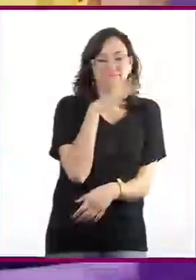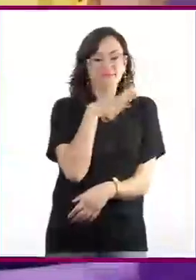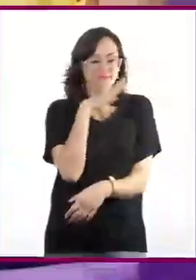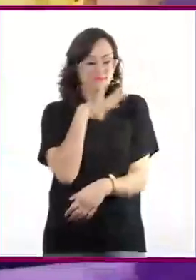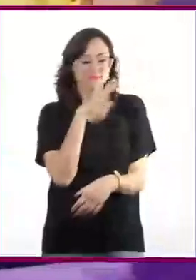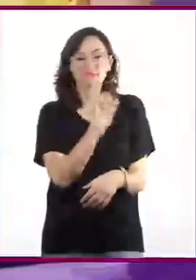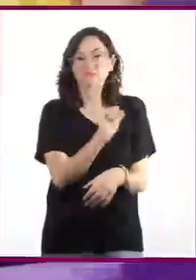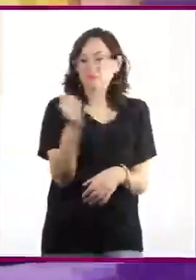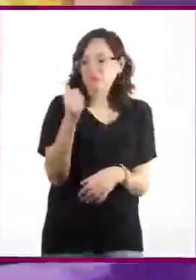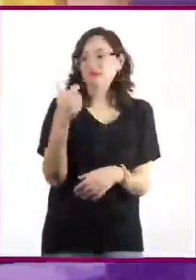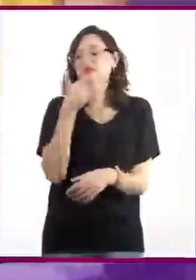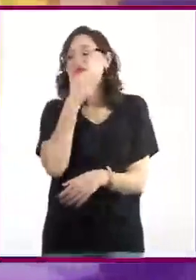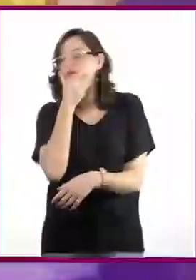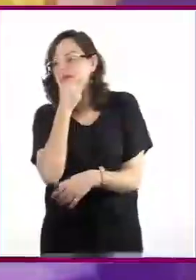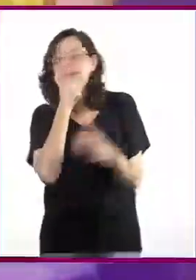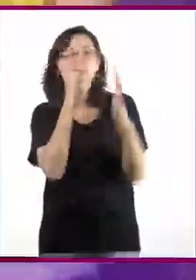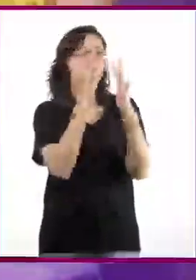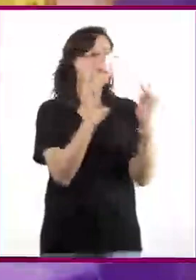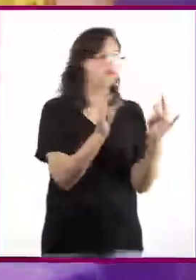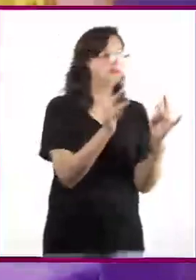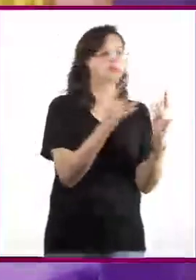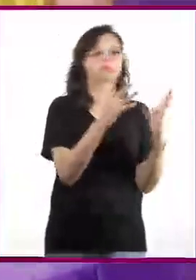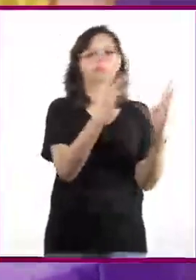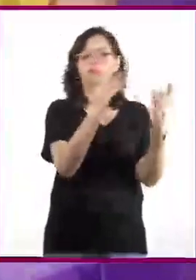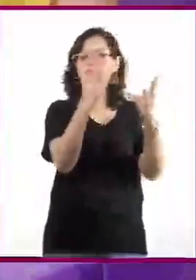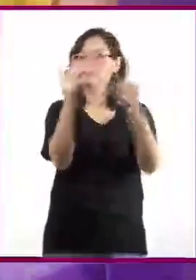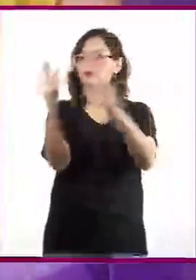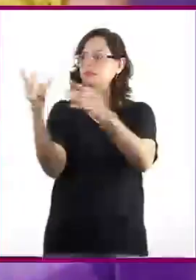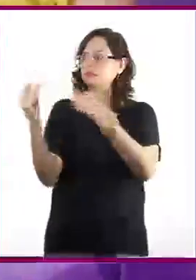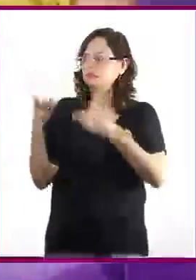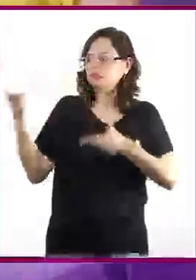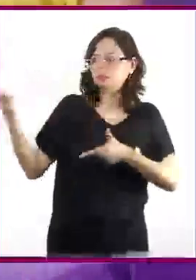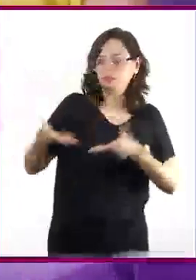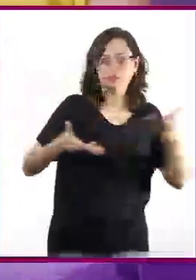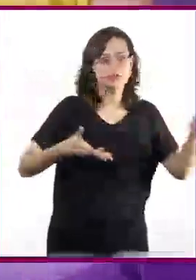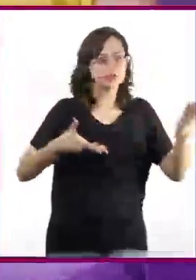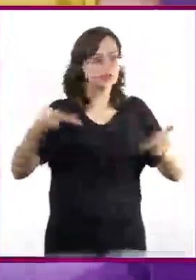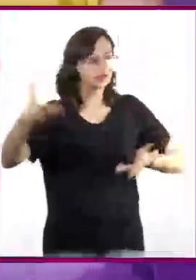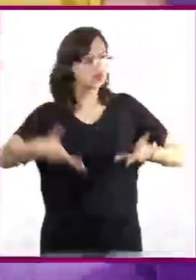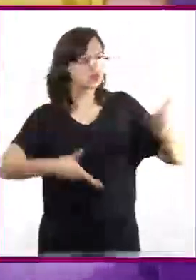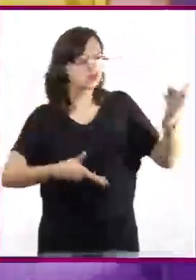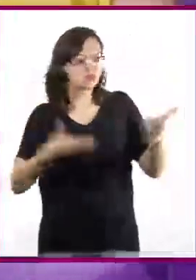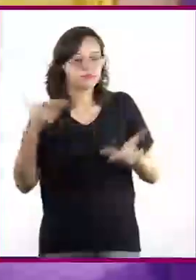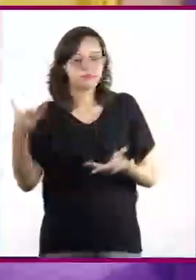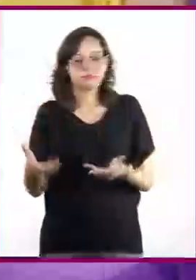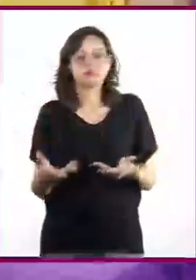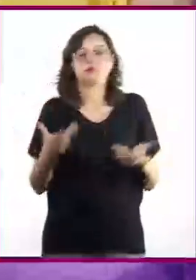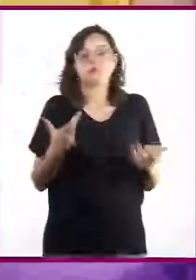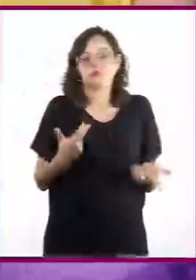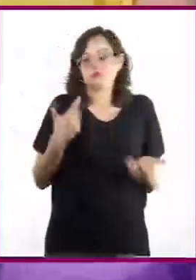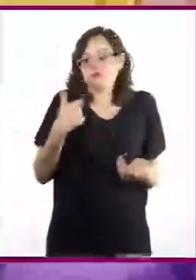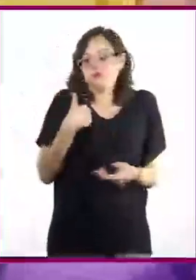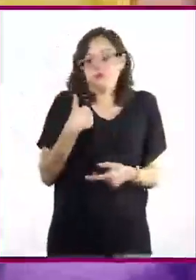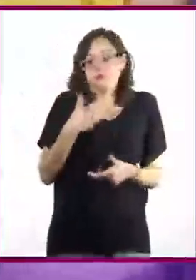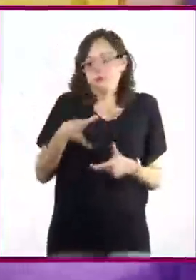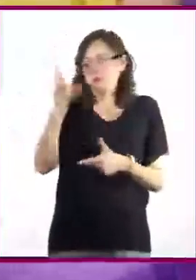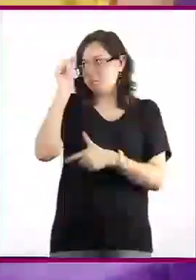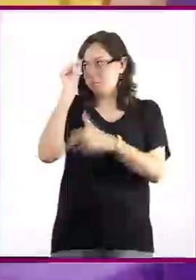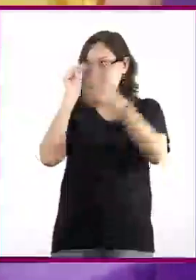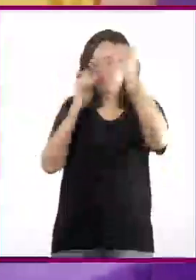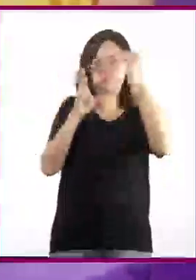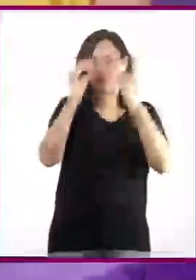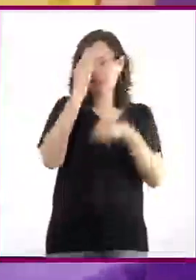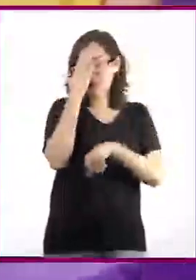permeada por literatura inglesa, francesa, por muchas literaturas. Entonces, mientras nuestra memoria sea, ahora sí que una